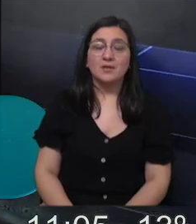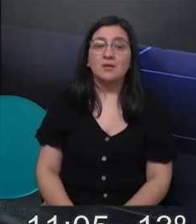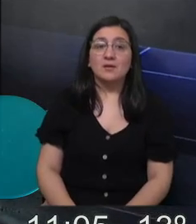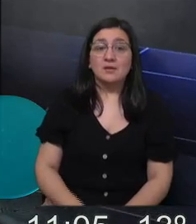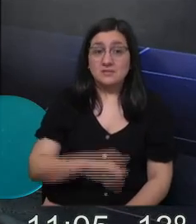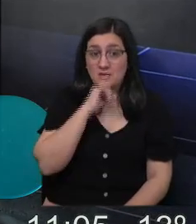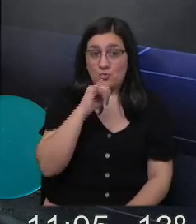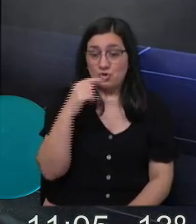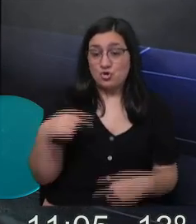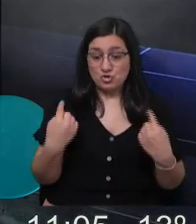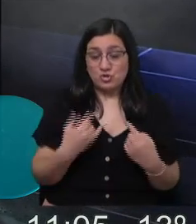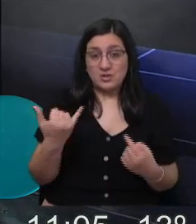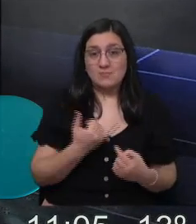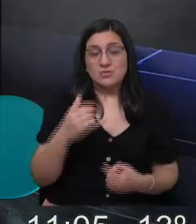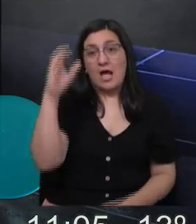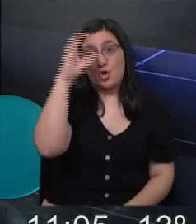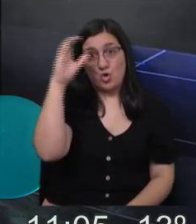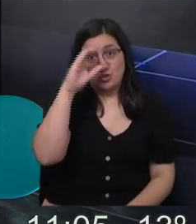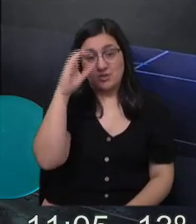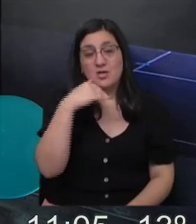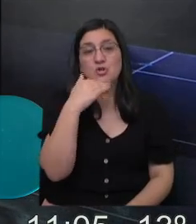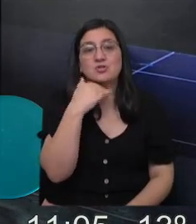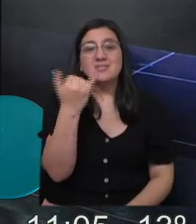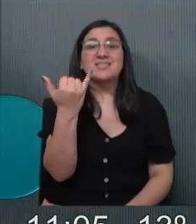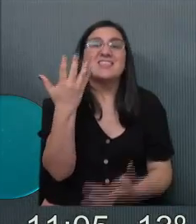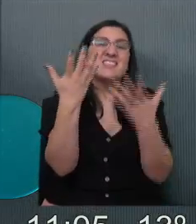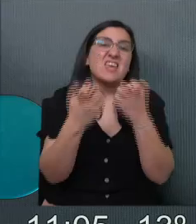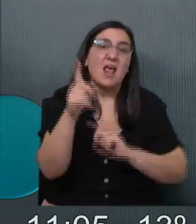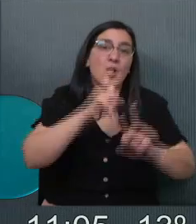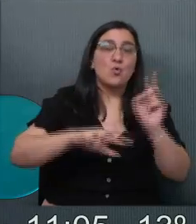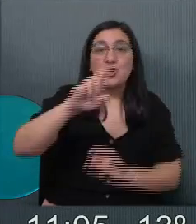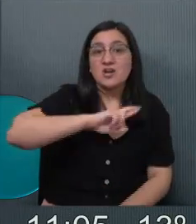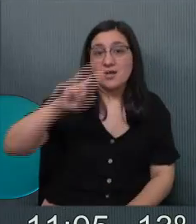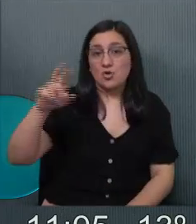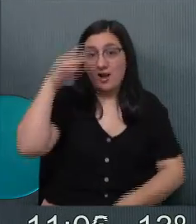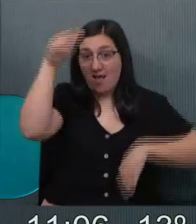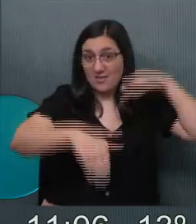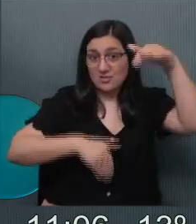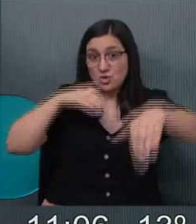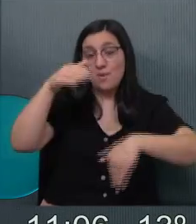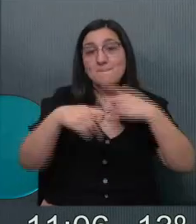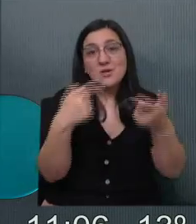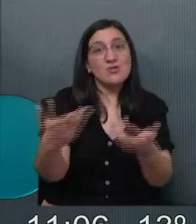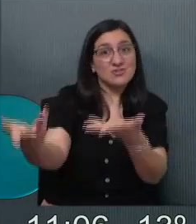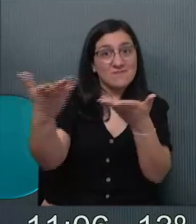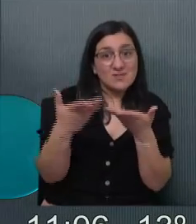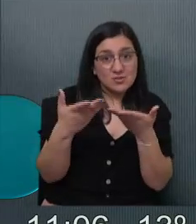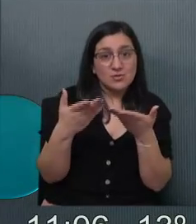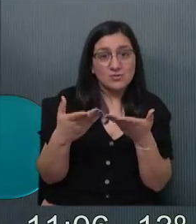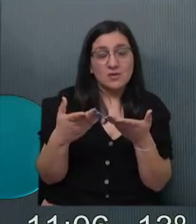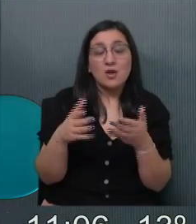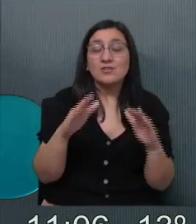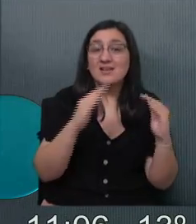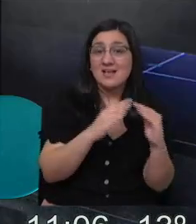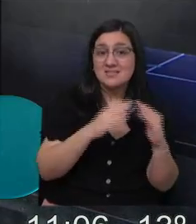literal, nosotros tenemos a Carolina Cose, que no sé si quiere tener algún récord en la natación, pero sí les invito a todos los que están en casa, a